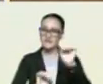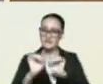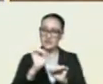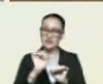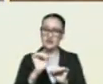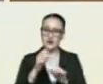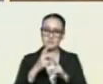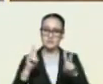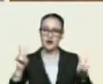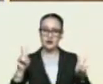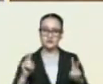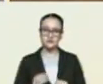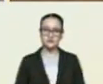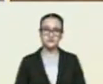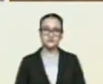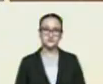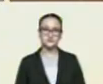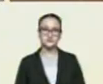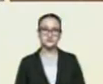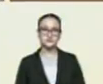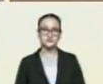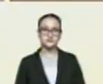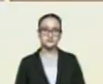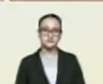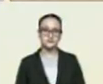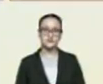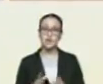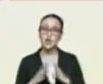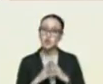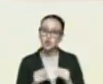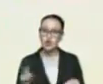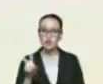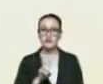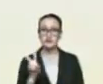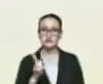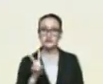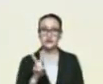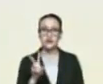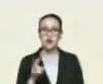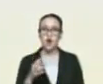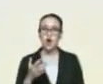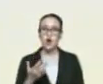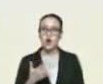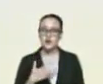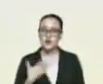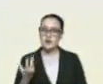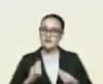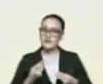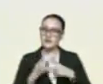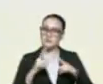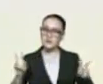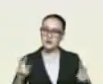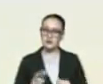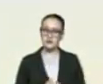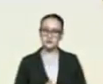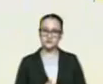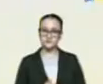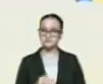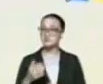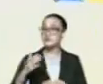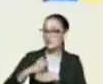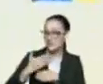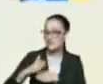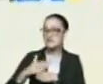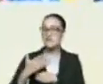soberanía. Fue muy claro el mensaje. Los venezolanos queremos convivir en paz, reconocernos en nuestras